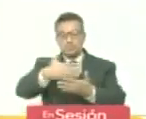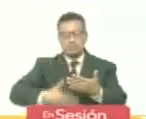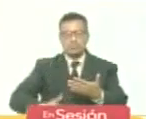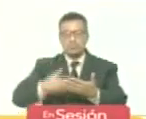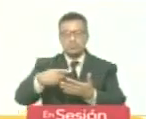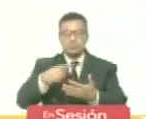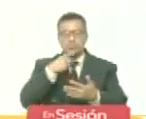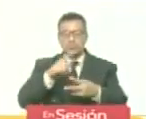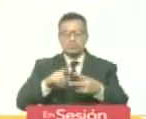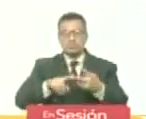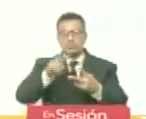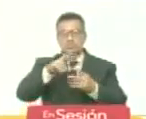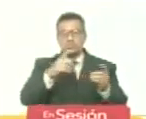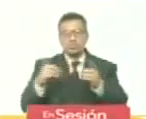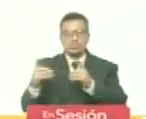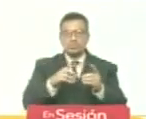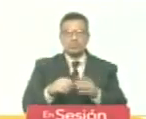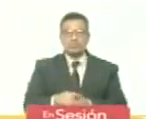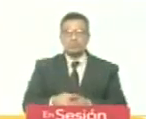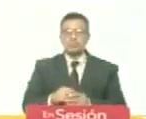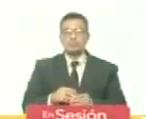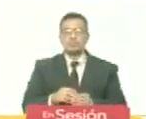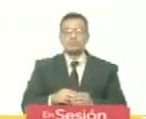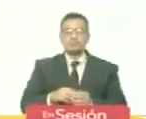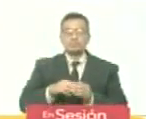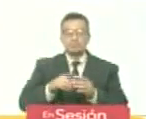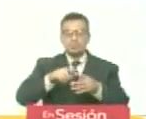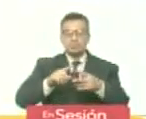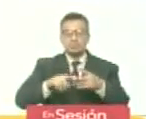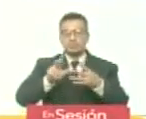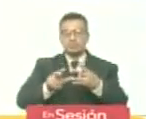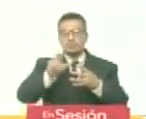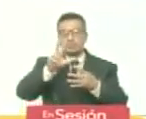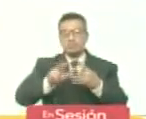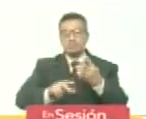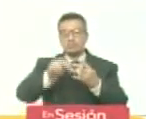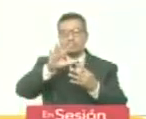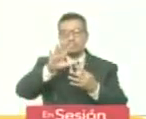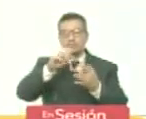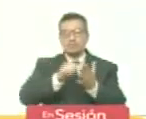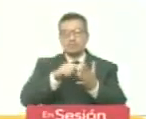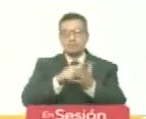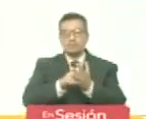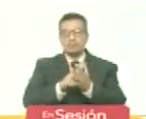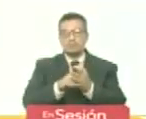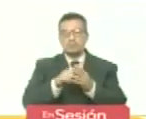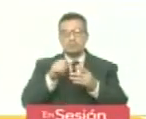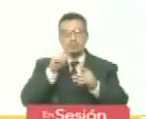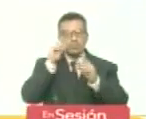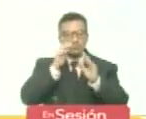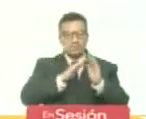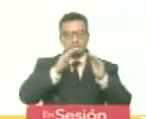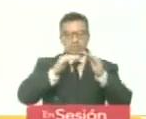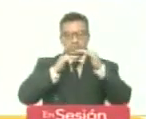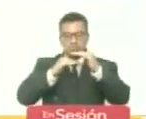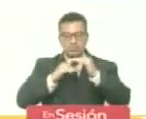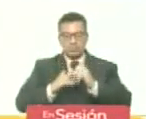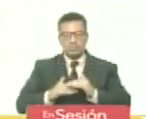su segunda discusión. En el segundo, tercero, cuarto y quinto puntos del orden del día,